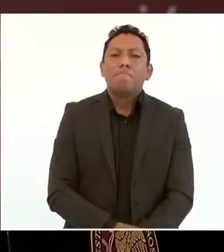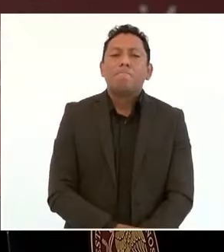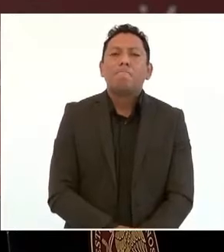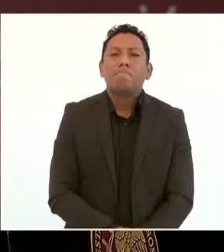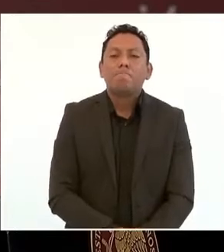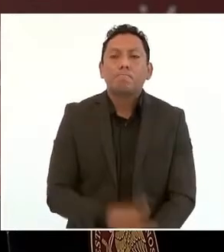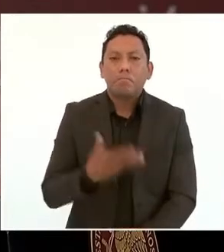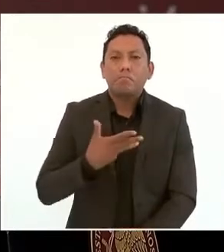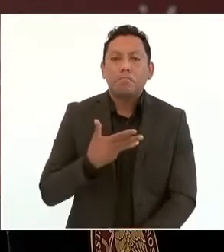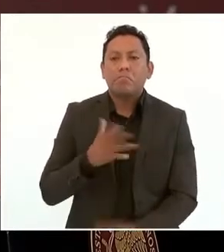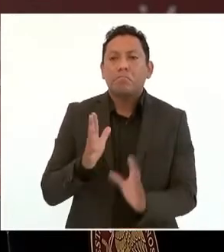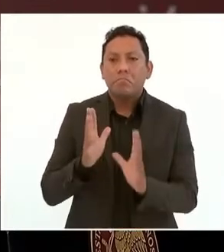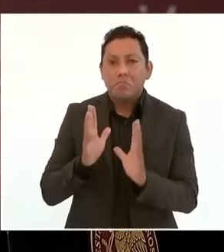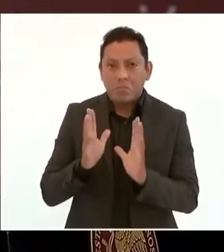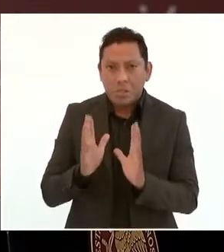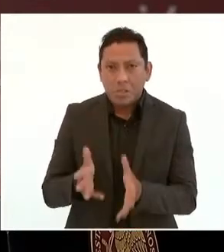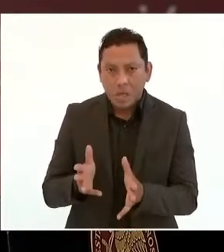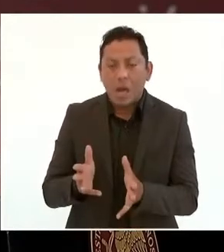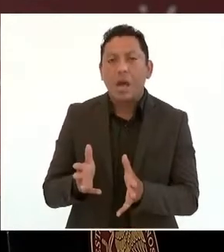se ha sostenido